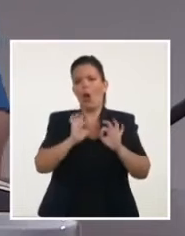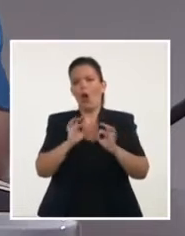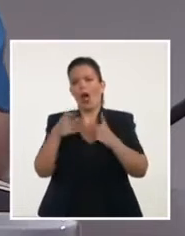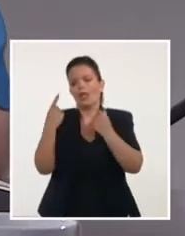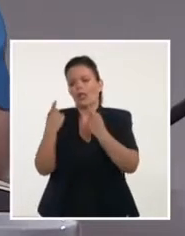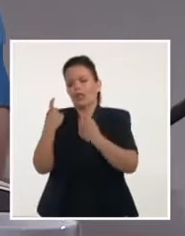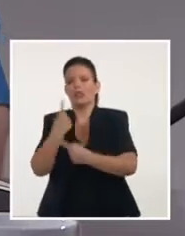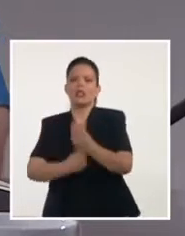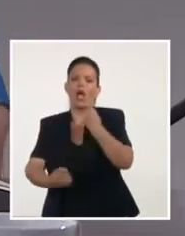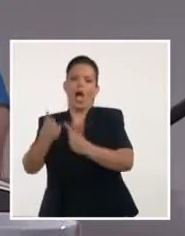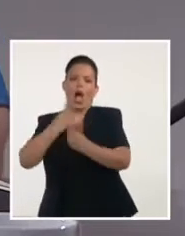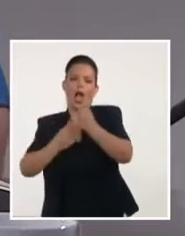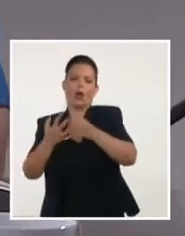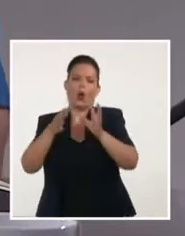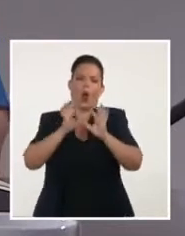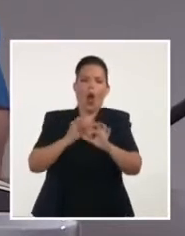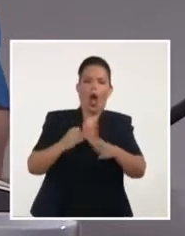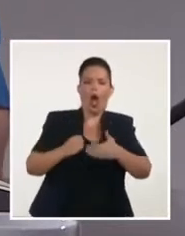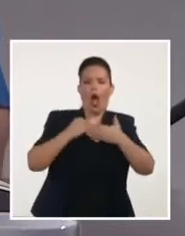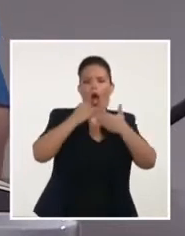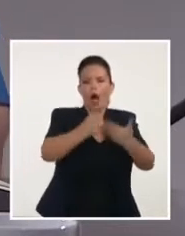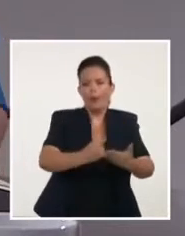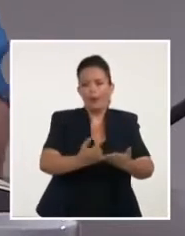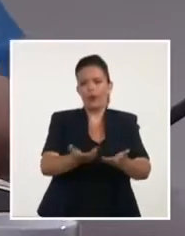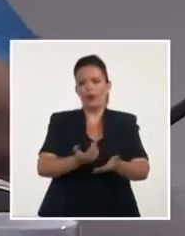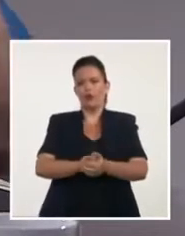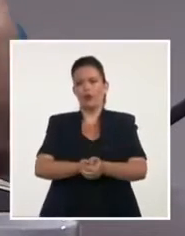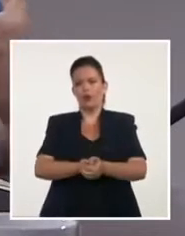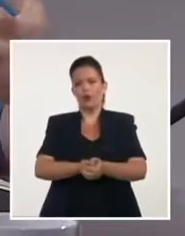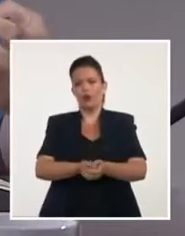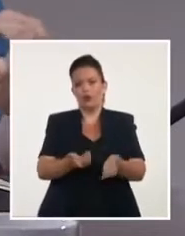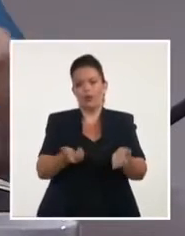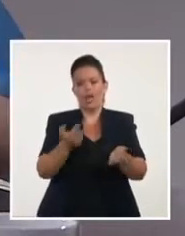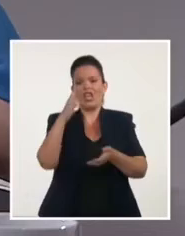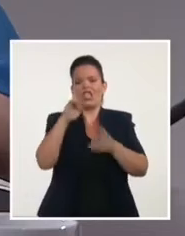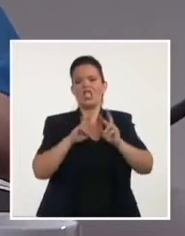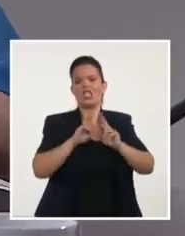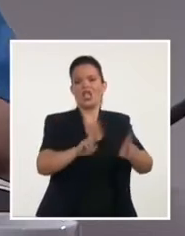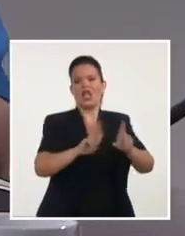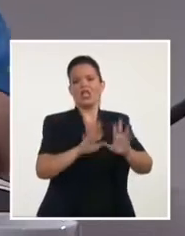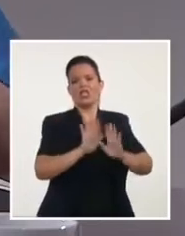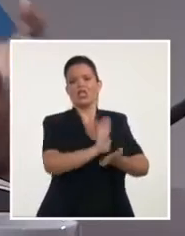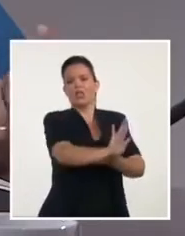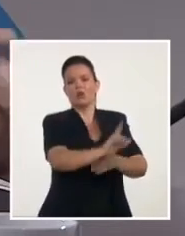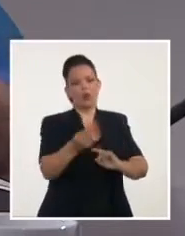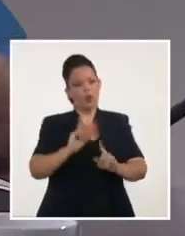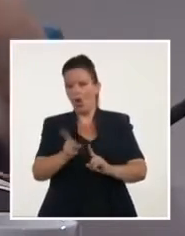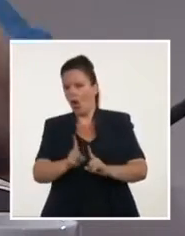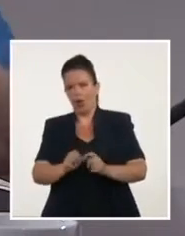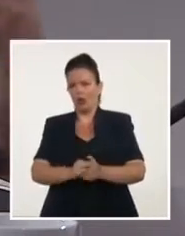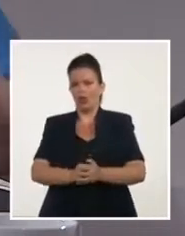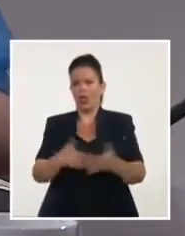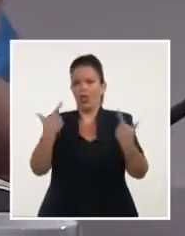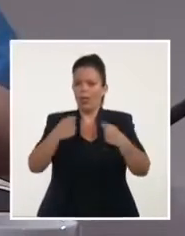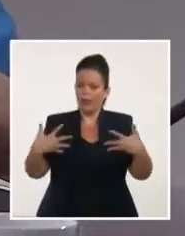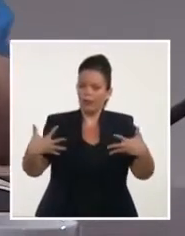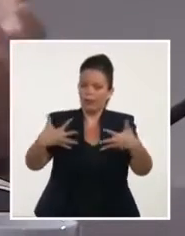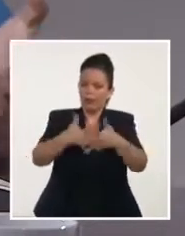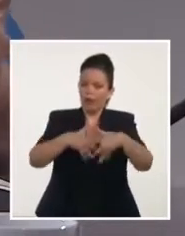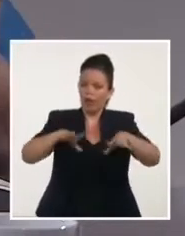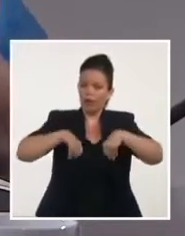sexualidad, contra el racismo, etcétera. Y lo que pasa es que hay una conexión muy emocional de pronto que